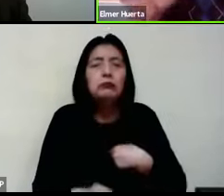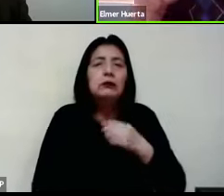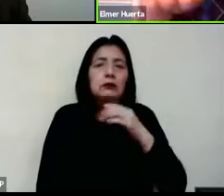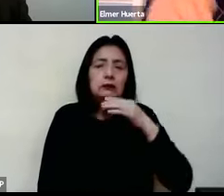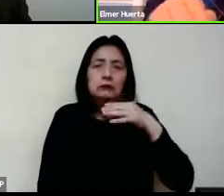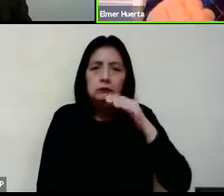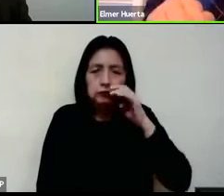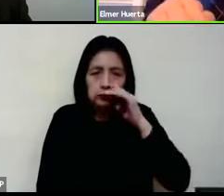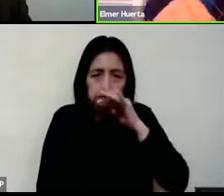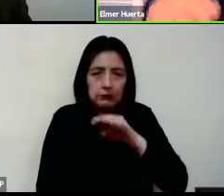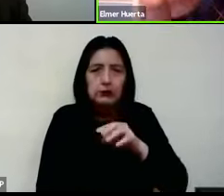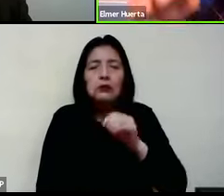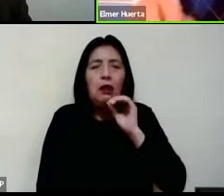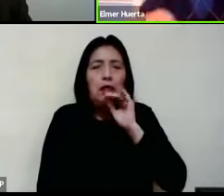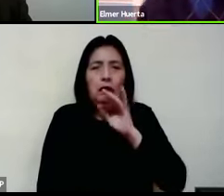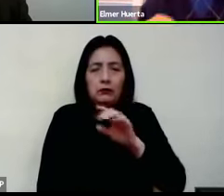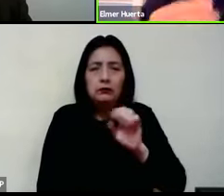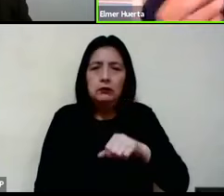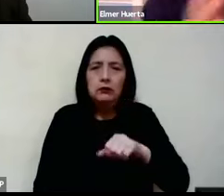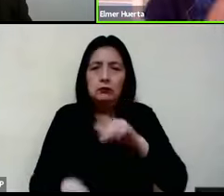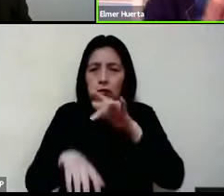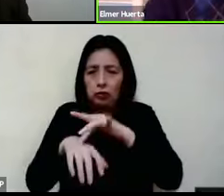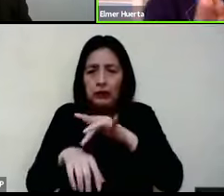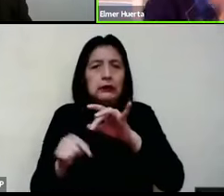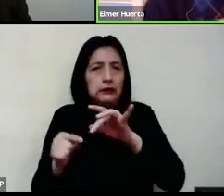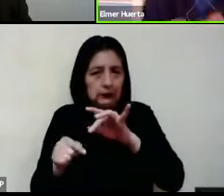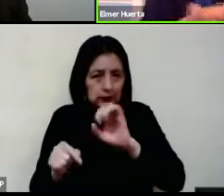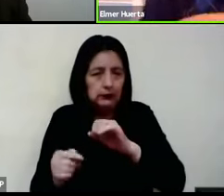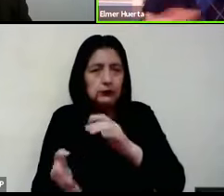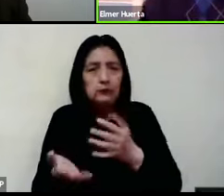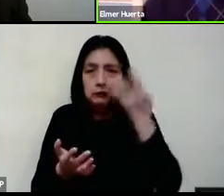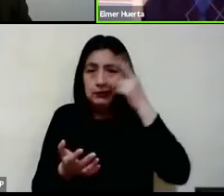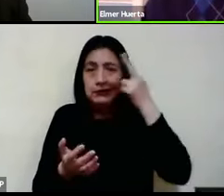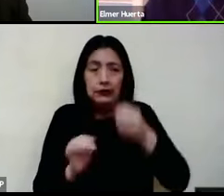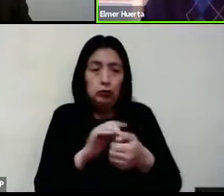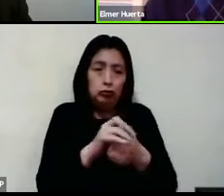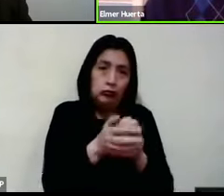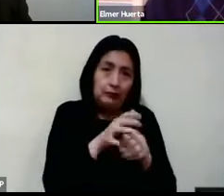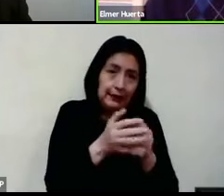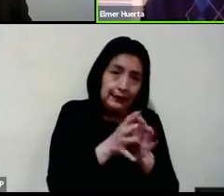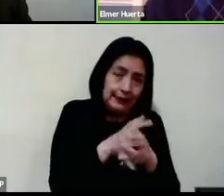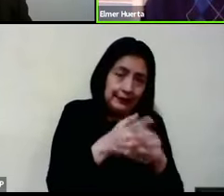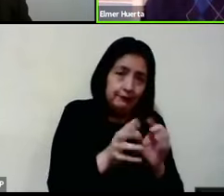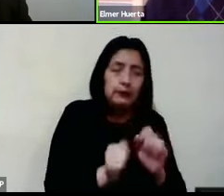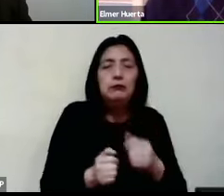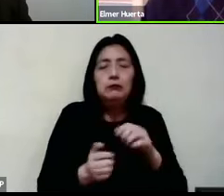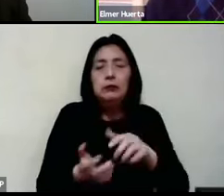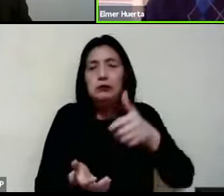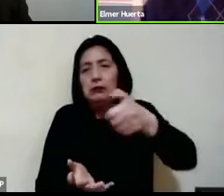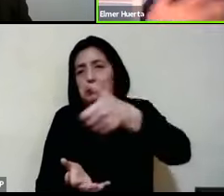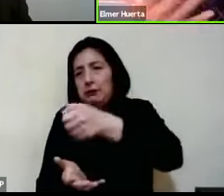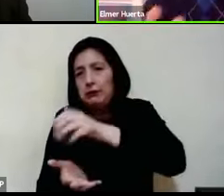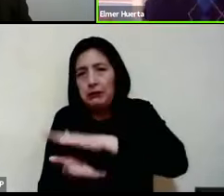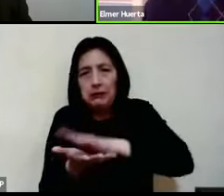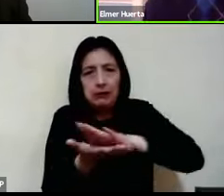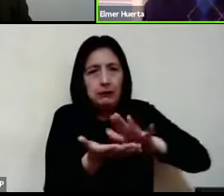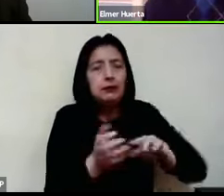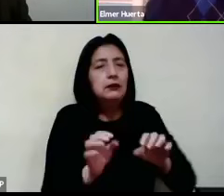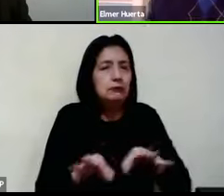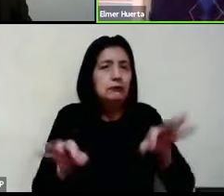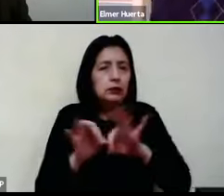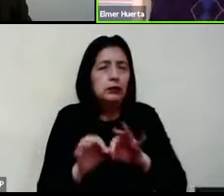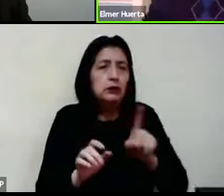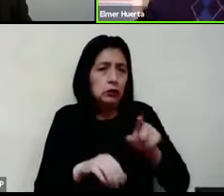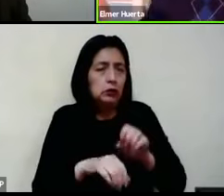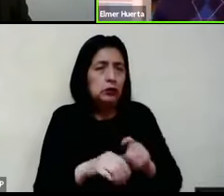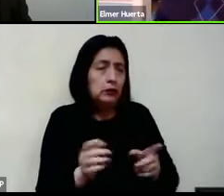respiratoria, que sí existe por tocar, sí existe. Por eso el lavado de manos y la limpieza de superficies es importante. Y acá un